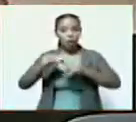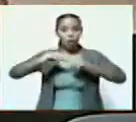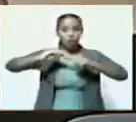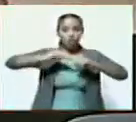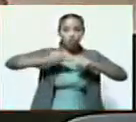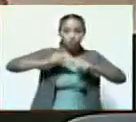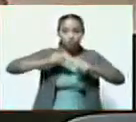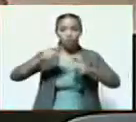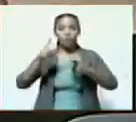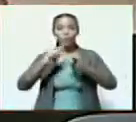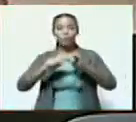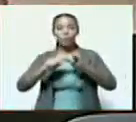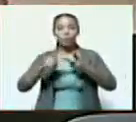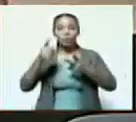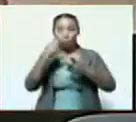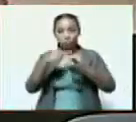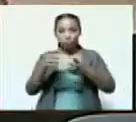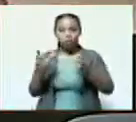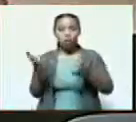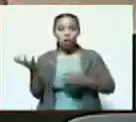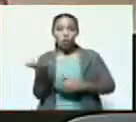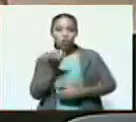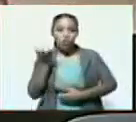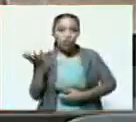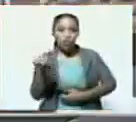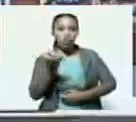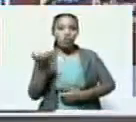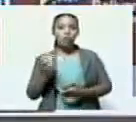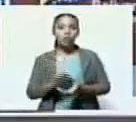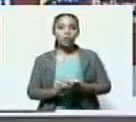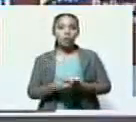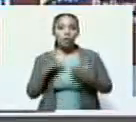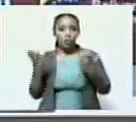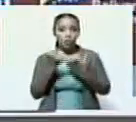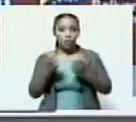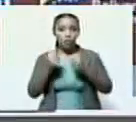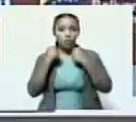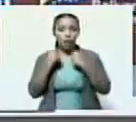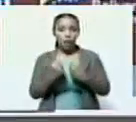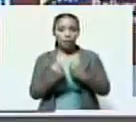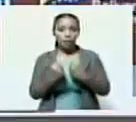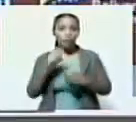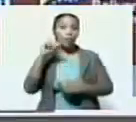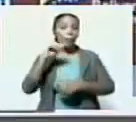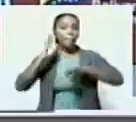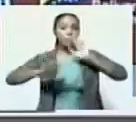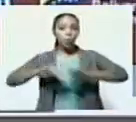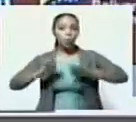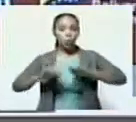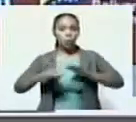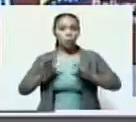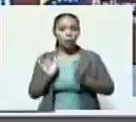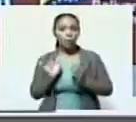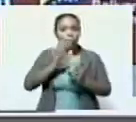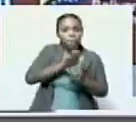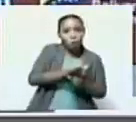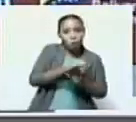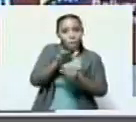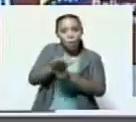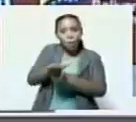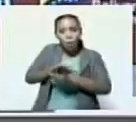soda cáustica, hornos microondas, hornos rudimentarios, tambores para el almacenamiento.